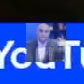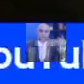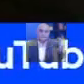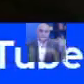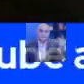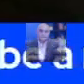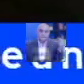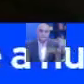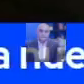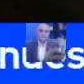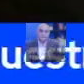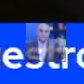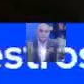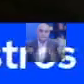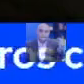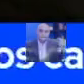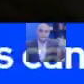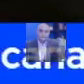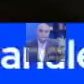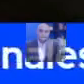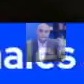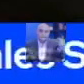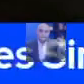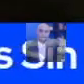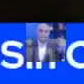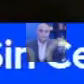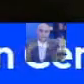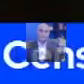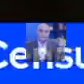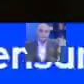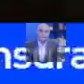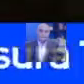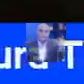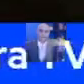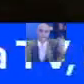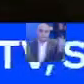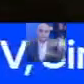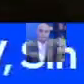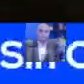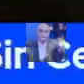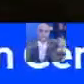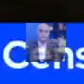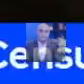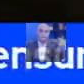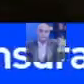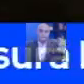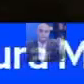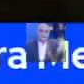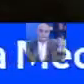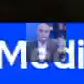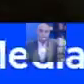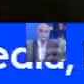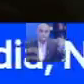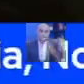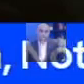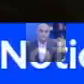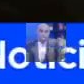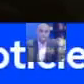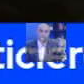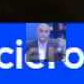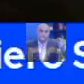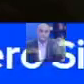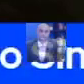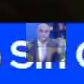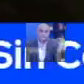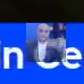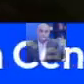mediático, etcétera, porque los corren? Eso es hablar fuerte, pero puntual. Y otra cosa que